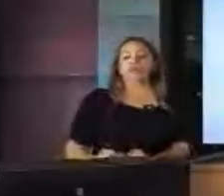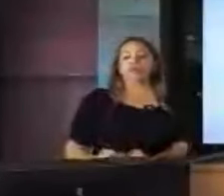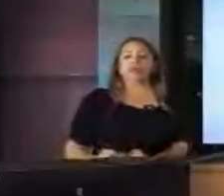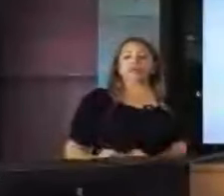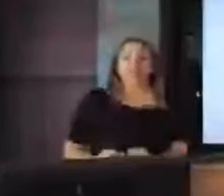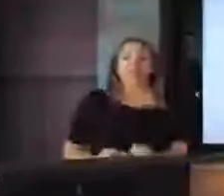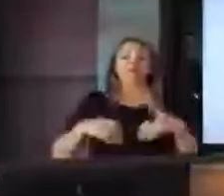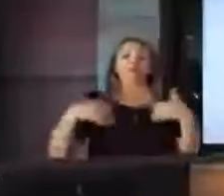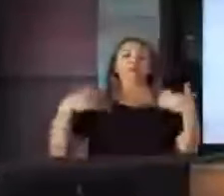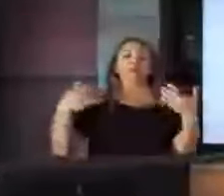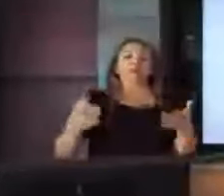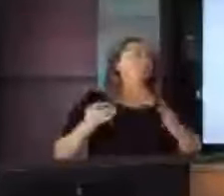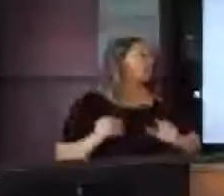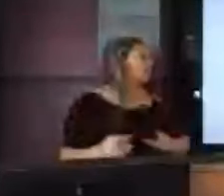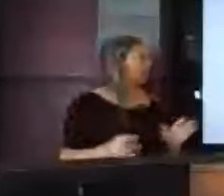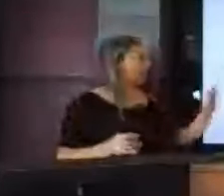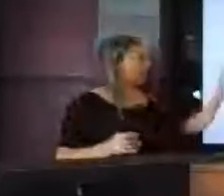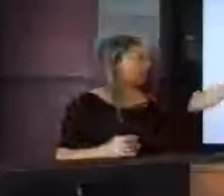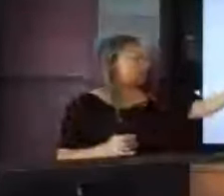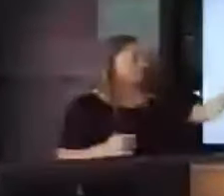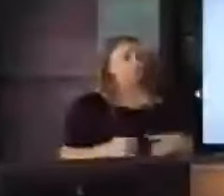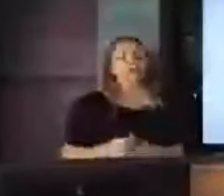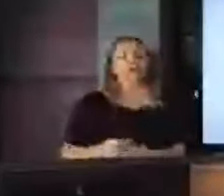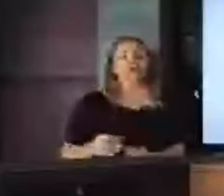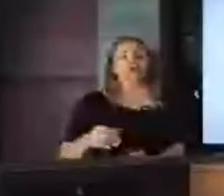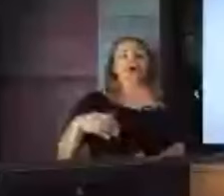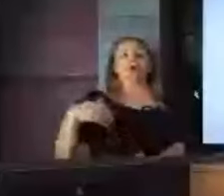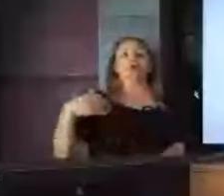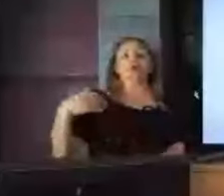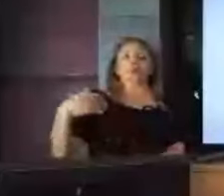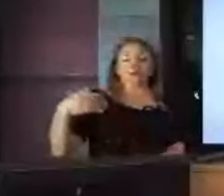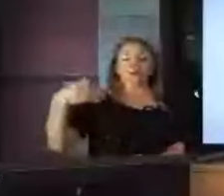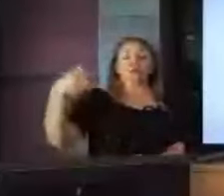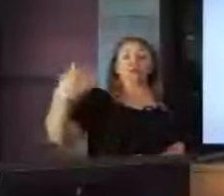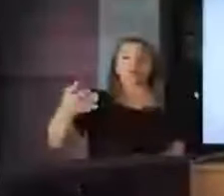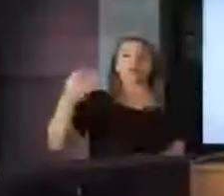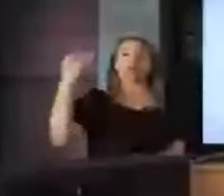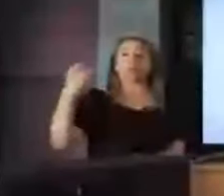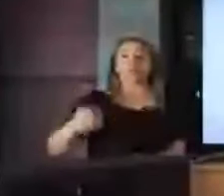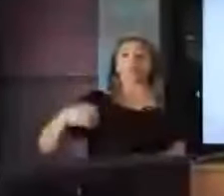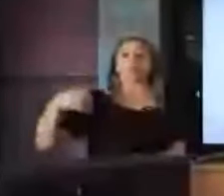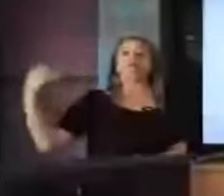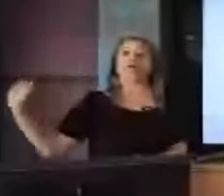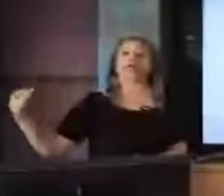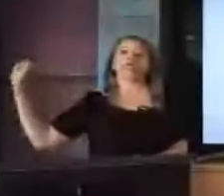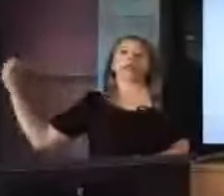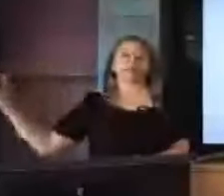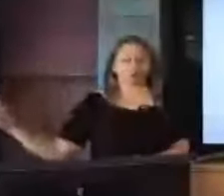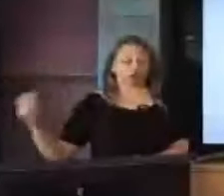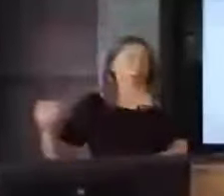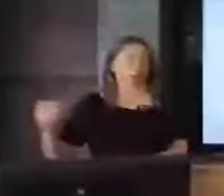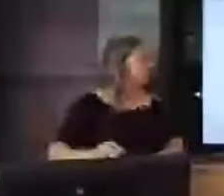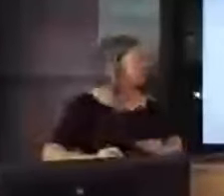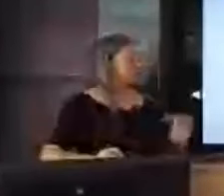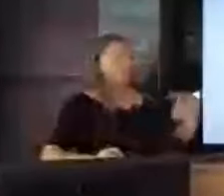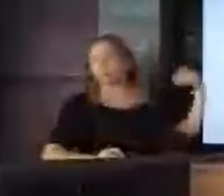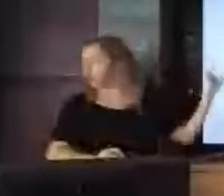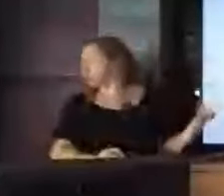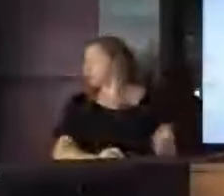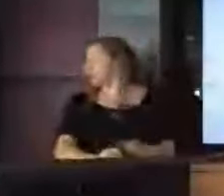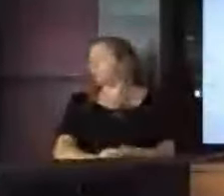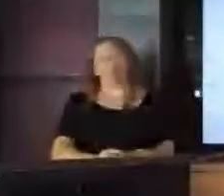¿cómo estaban? Bueno, esos 62 millones, que es la diferencia, se lograron encontrar con estimaciones pagadas a las contrataciones.